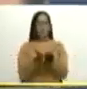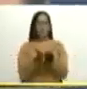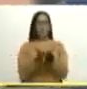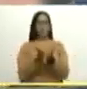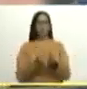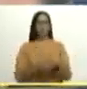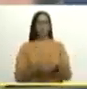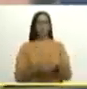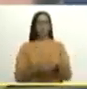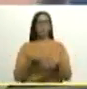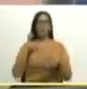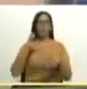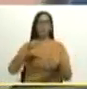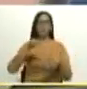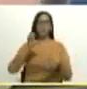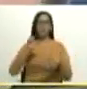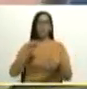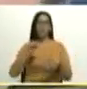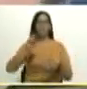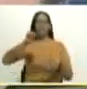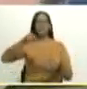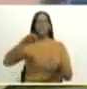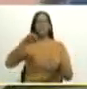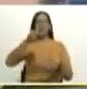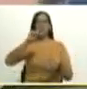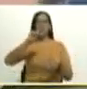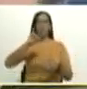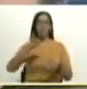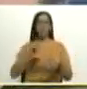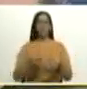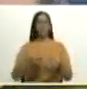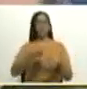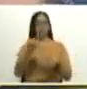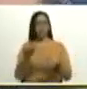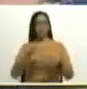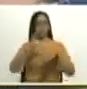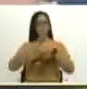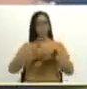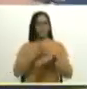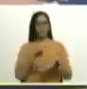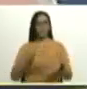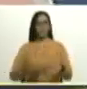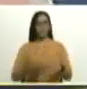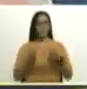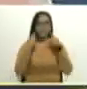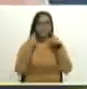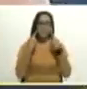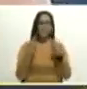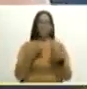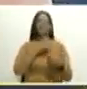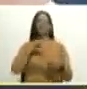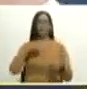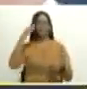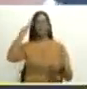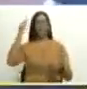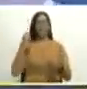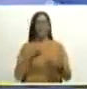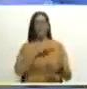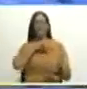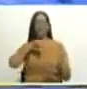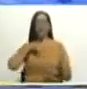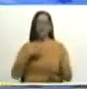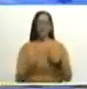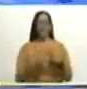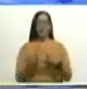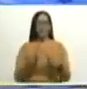Shenzhen, Shanghái, Shandong, me di cuenta que nosotros sabemos nuestra cosa, me di cuenta que estamos